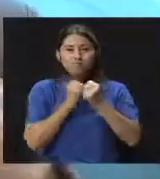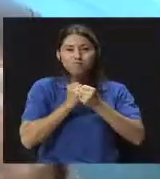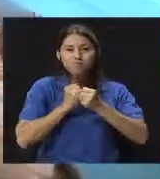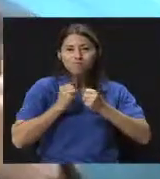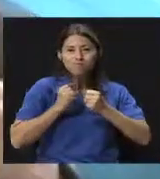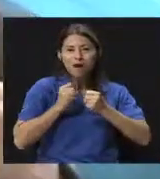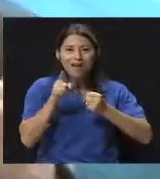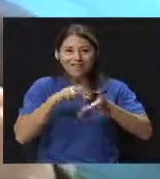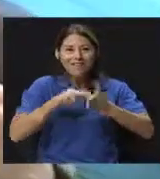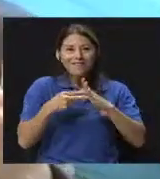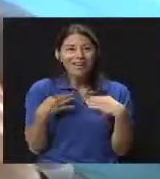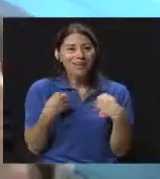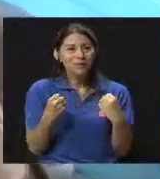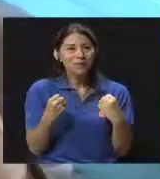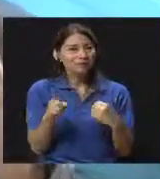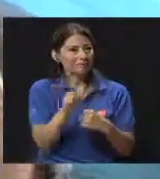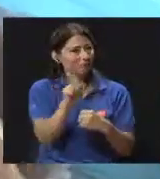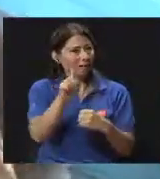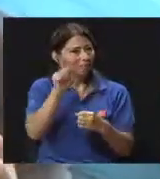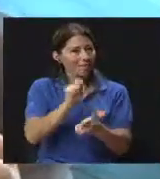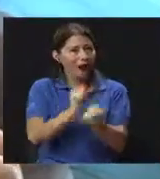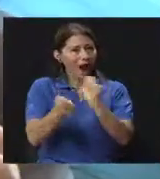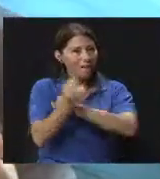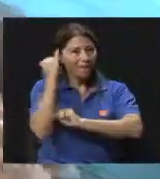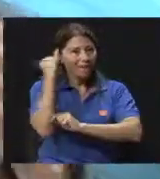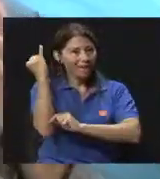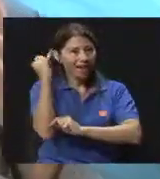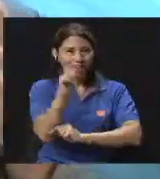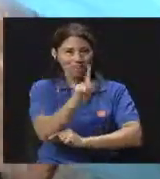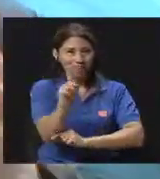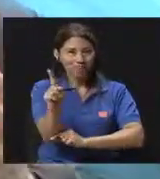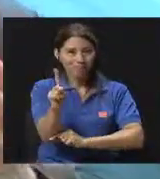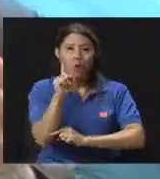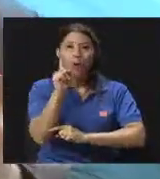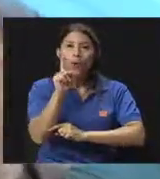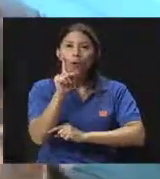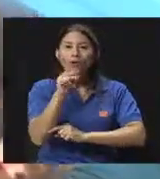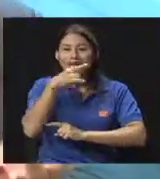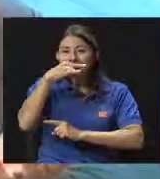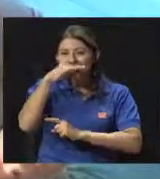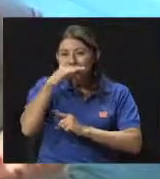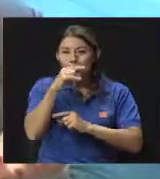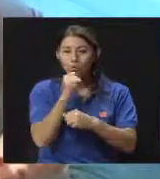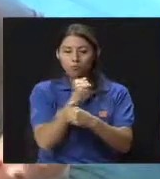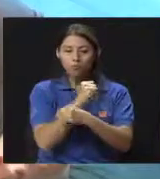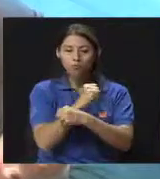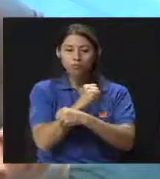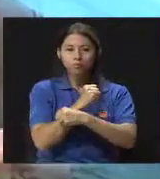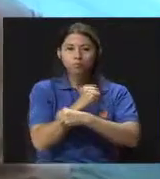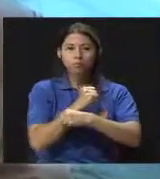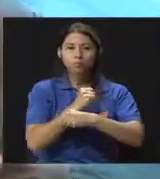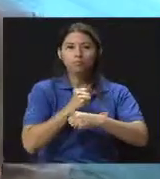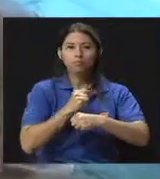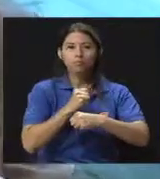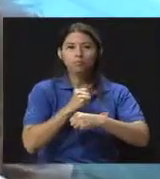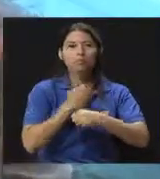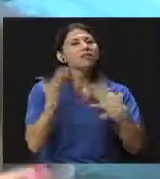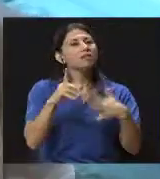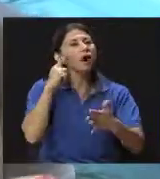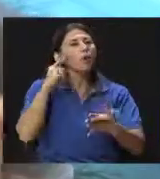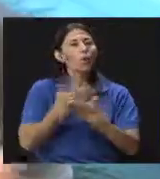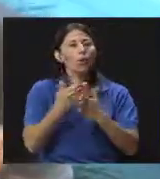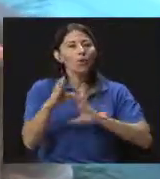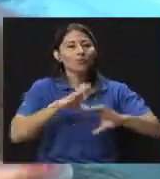que ir cambiando esa idea, ¿no? Un niño gordito, y bien ya está evidenciado científicamente, el 90%